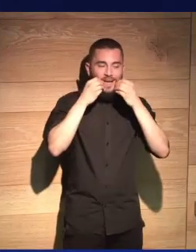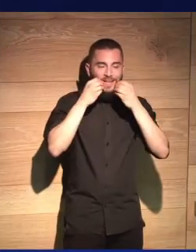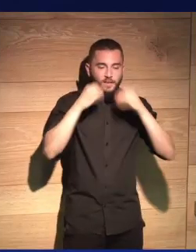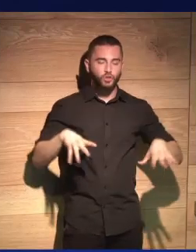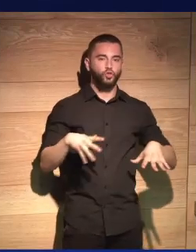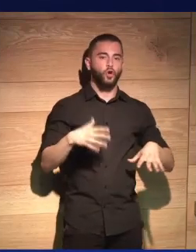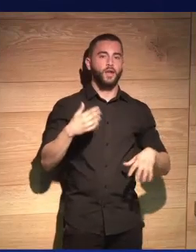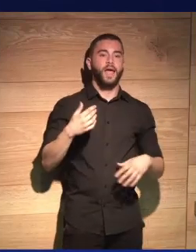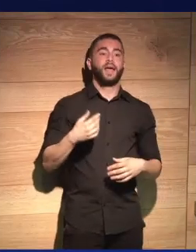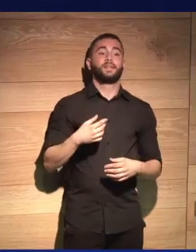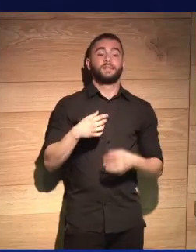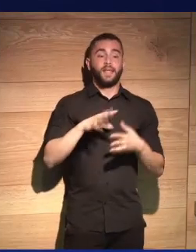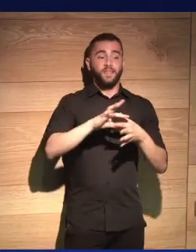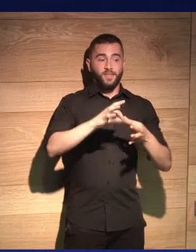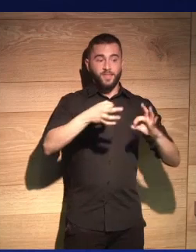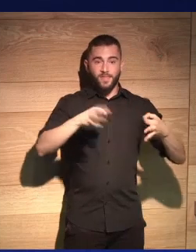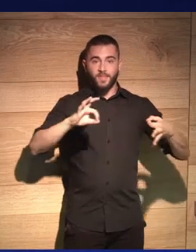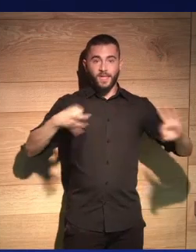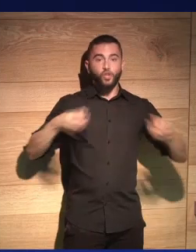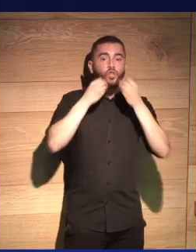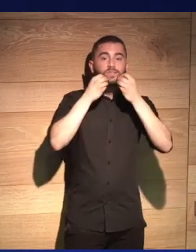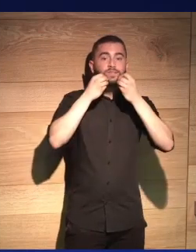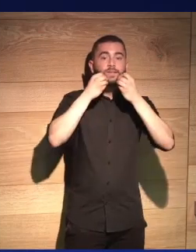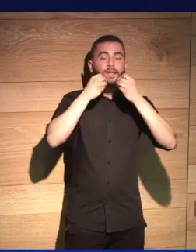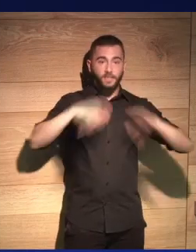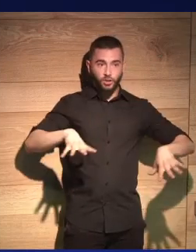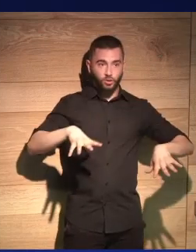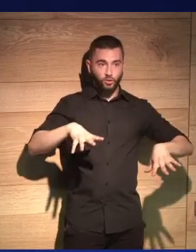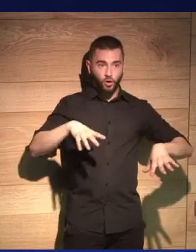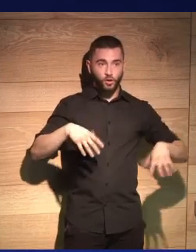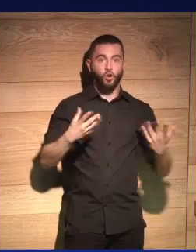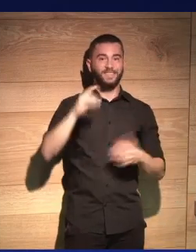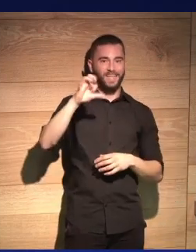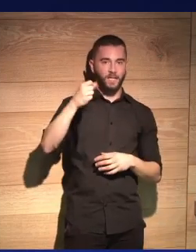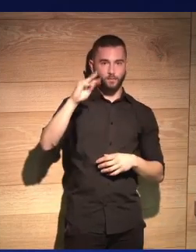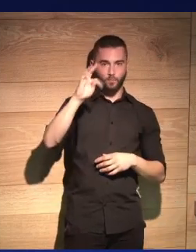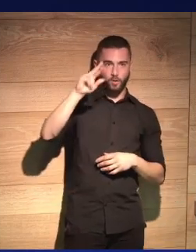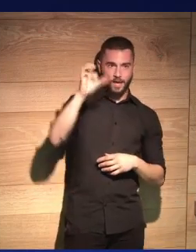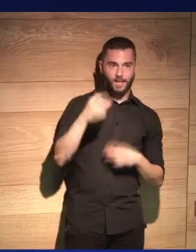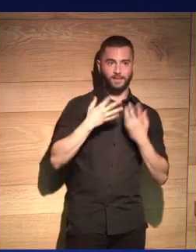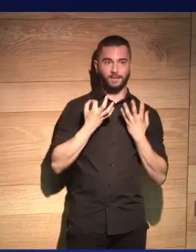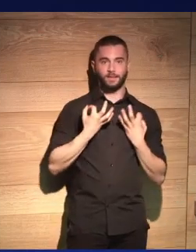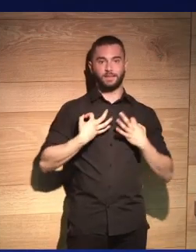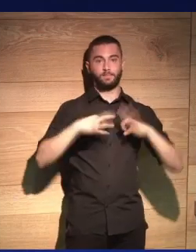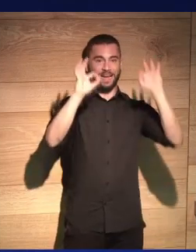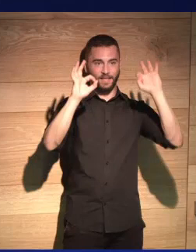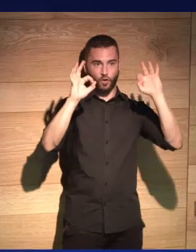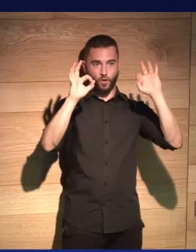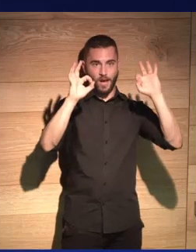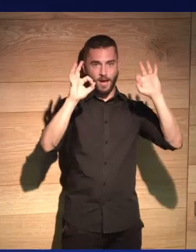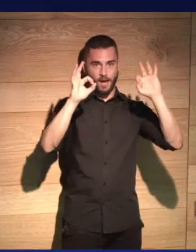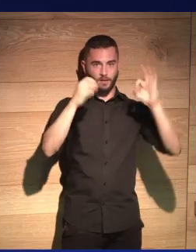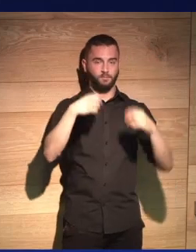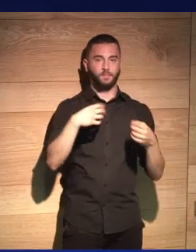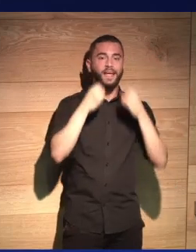sobre los ciclos históricos de diásporas, en particular de diásporas